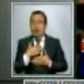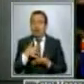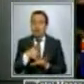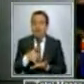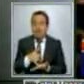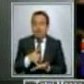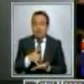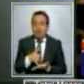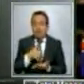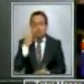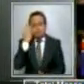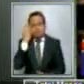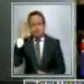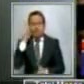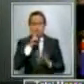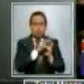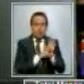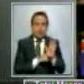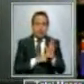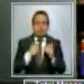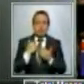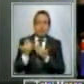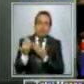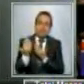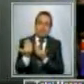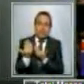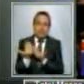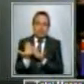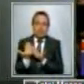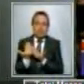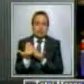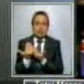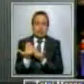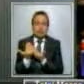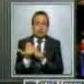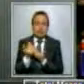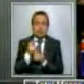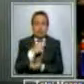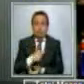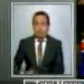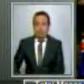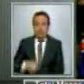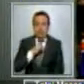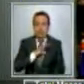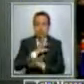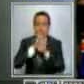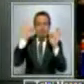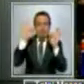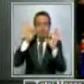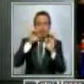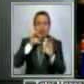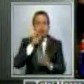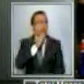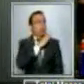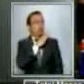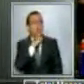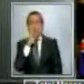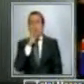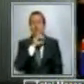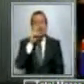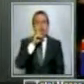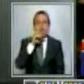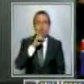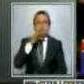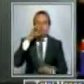sus talentos sus proyectos sus esperanzas nunca más Un gobierno en Chile puede distraer en algo que no sea